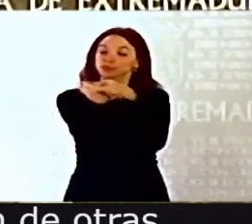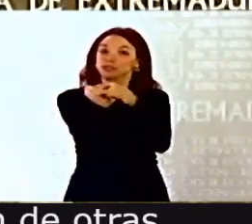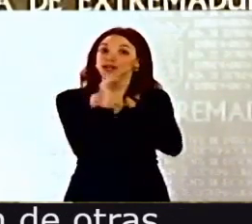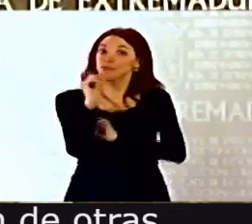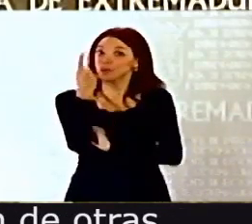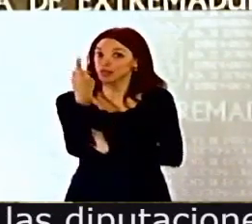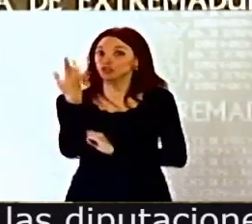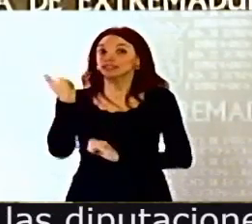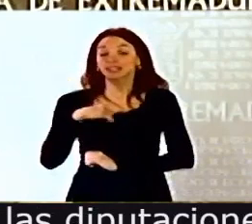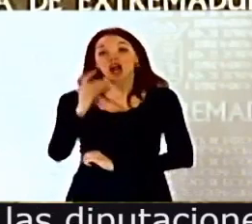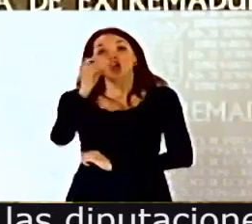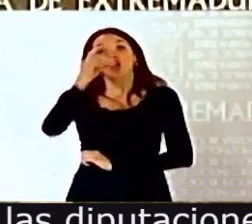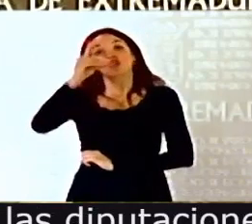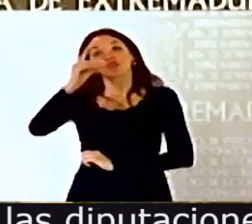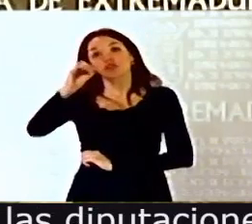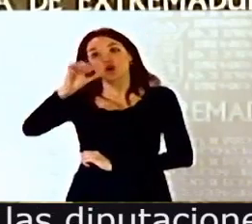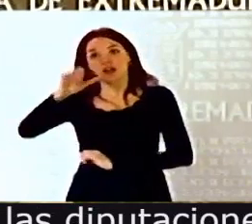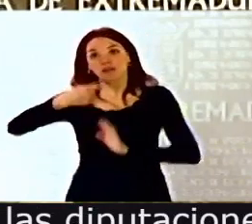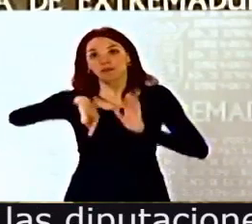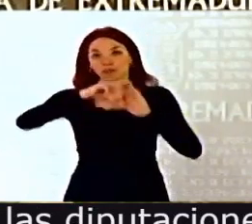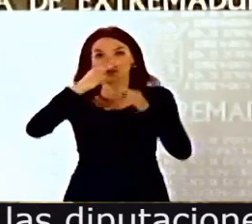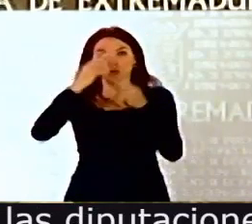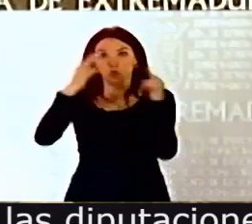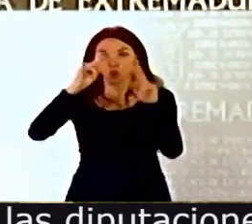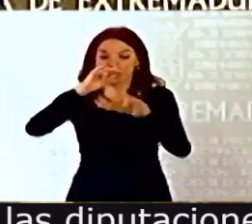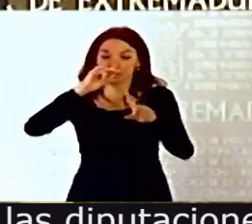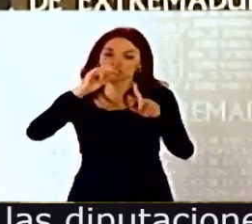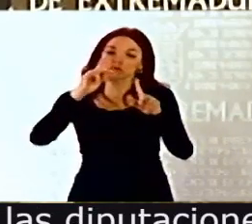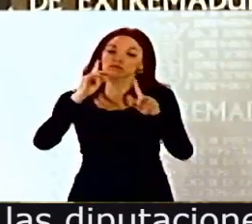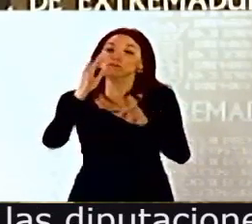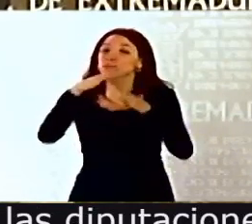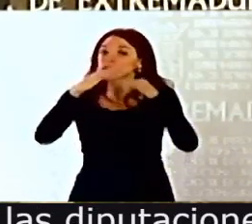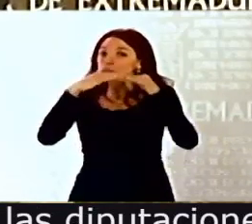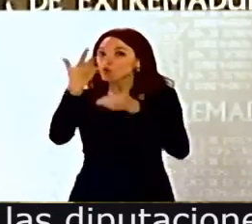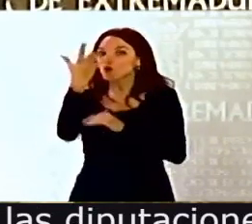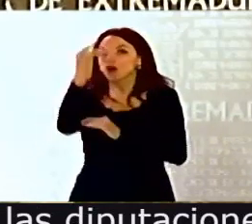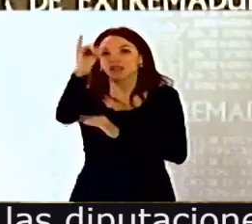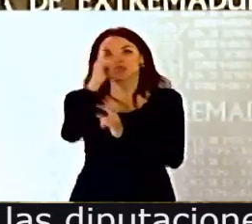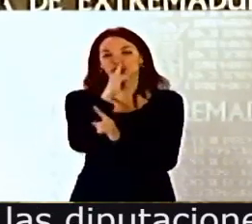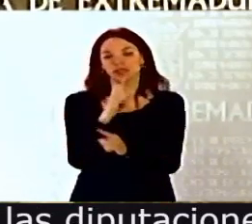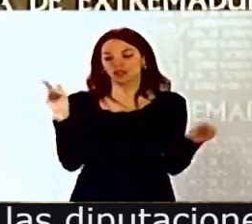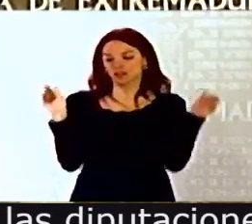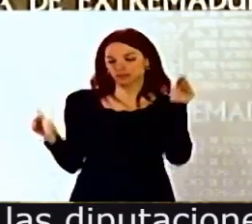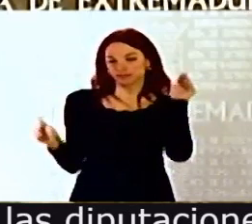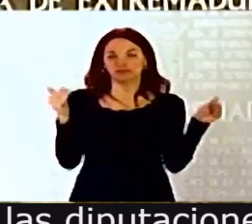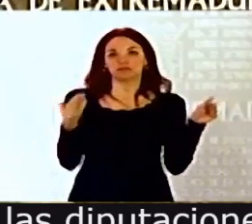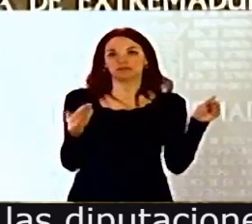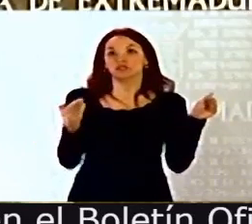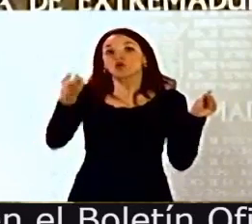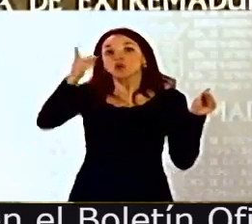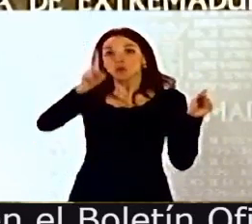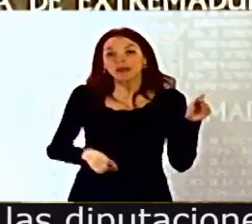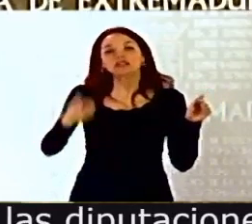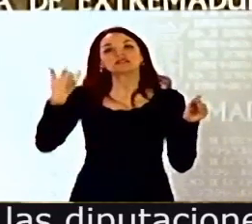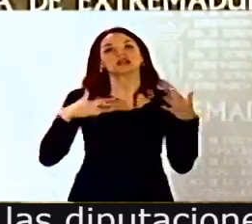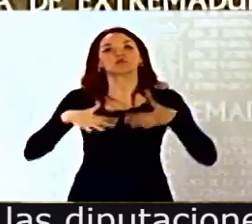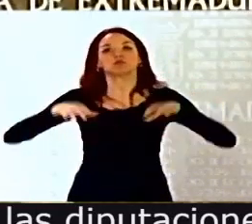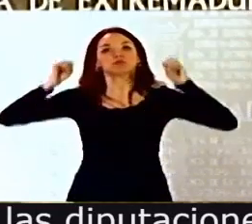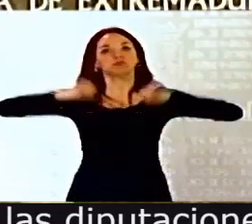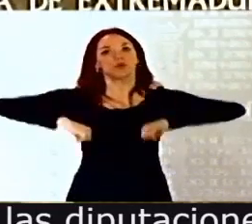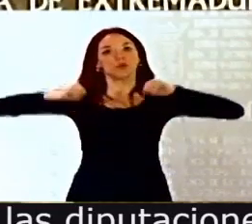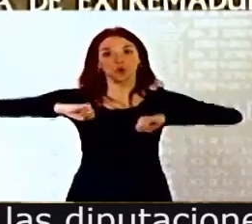de Extremadura, como siempre. Se tendrá que reunir al menos una vez al año. En el plazo de un mes debe quedar constituido y, por